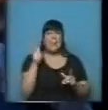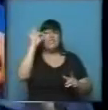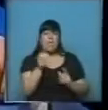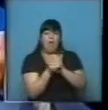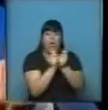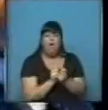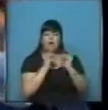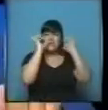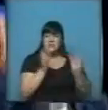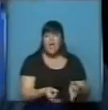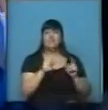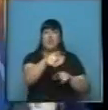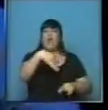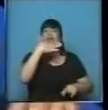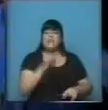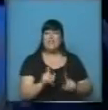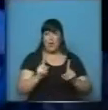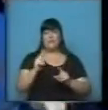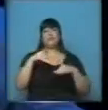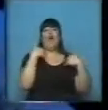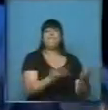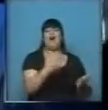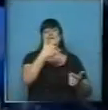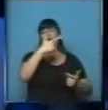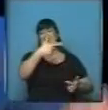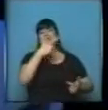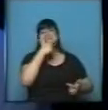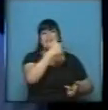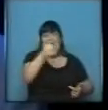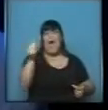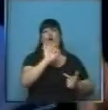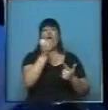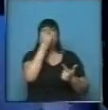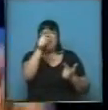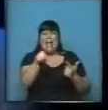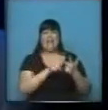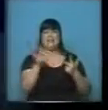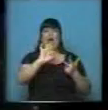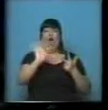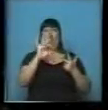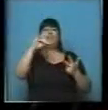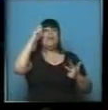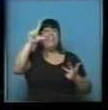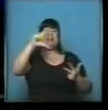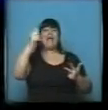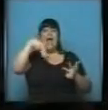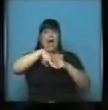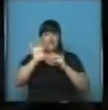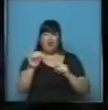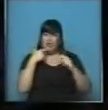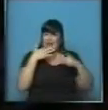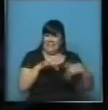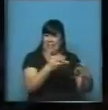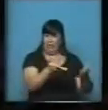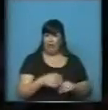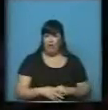supe interpretar a esos votantes Rodríguez A, de Margarita Estorbice, de Frente Renovador, y de Del Caño, cuando defiende a los estudiantes y al trabajo. Su